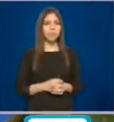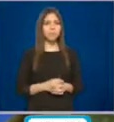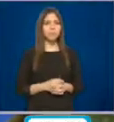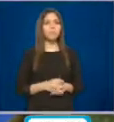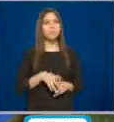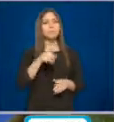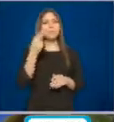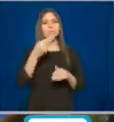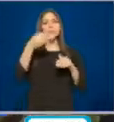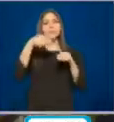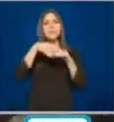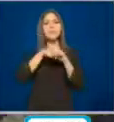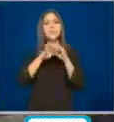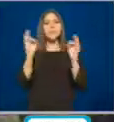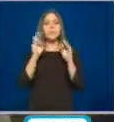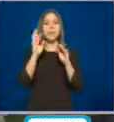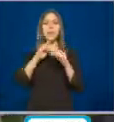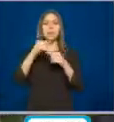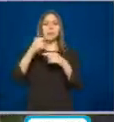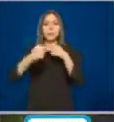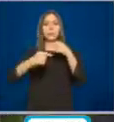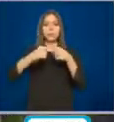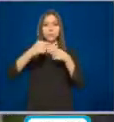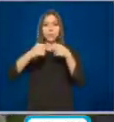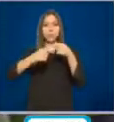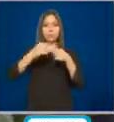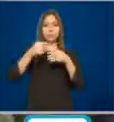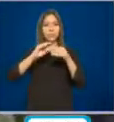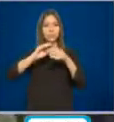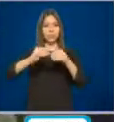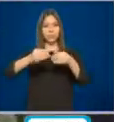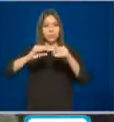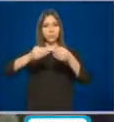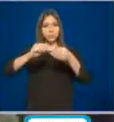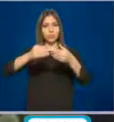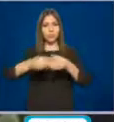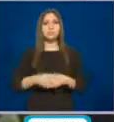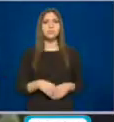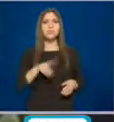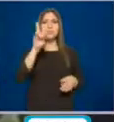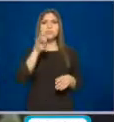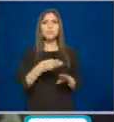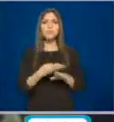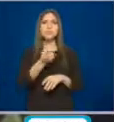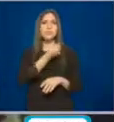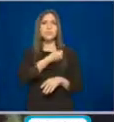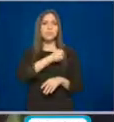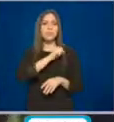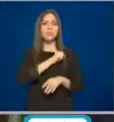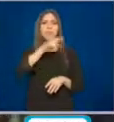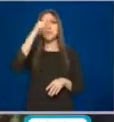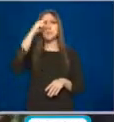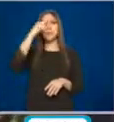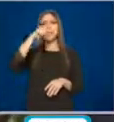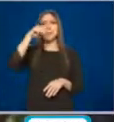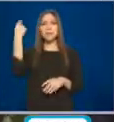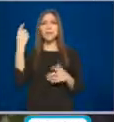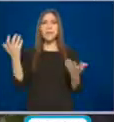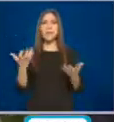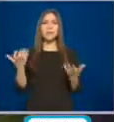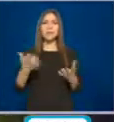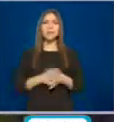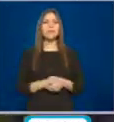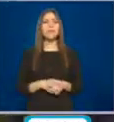relleno frío y vamos enrollando, ¿ok? Muy bien. Oye, qué nutritivo, de verdad. Y qué sencillo. Claro, muy y muy sencillo. sencillo. Esta a